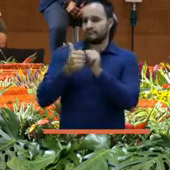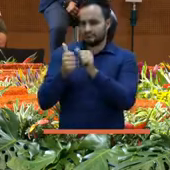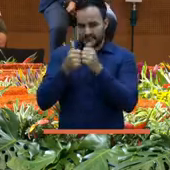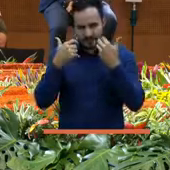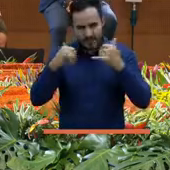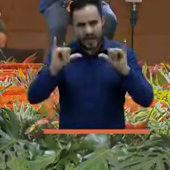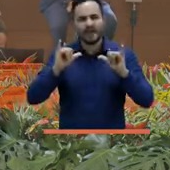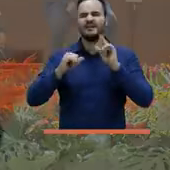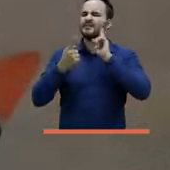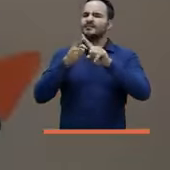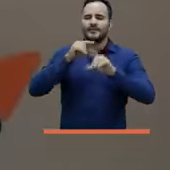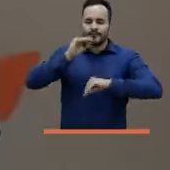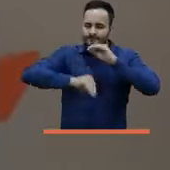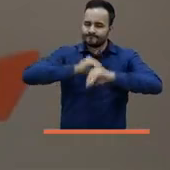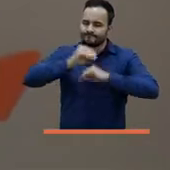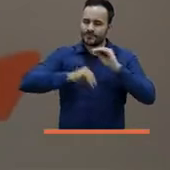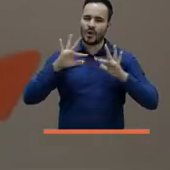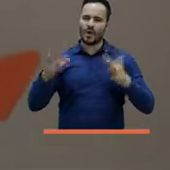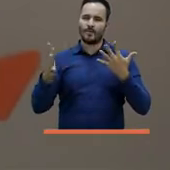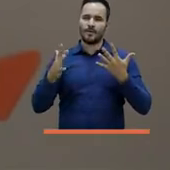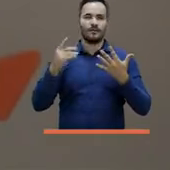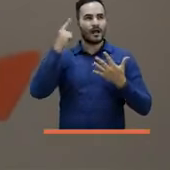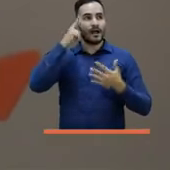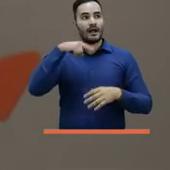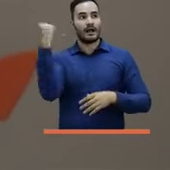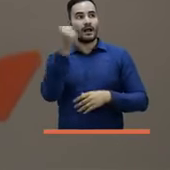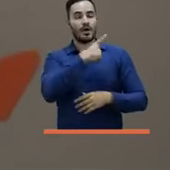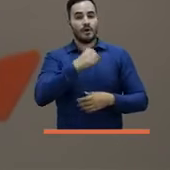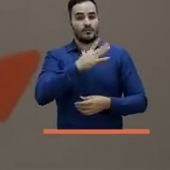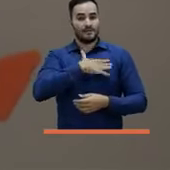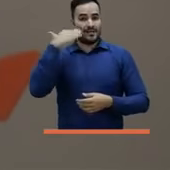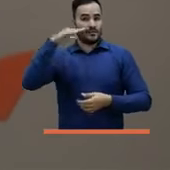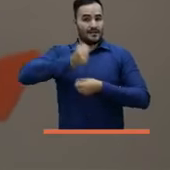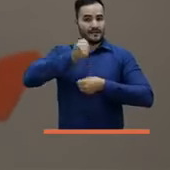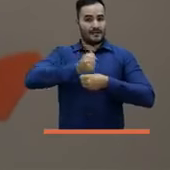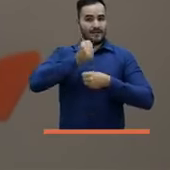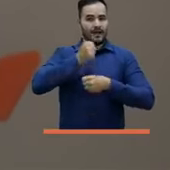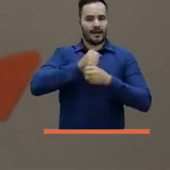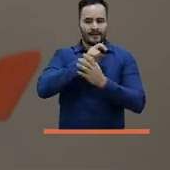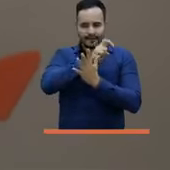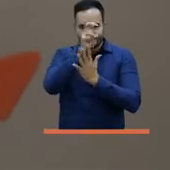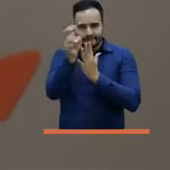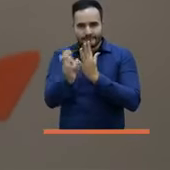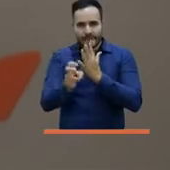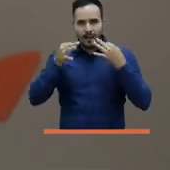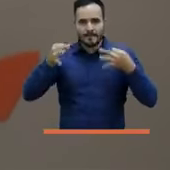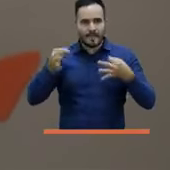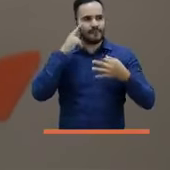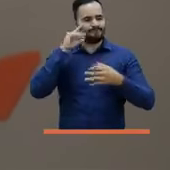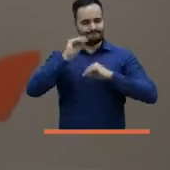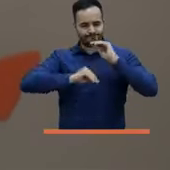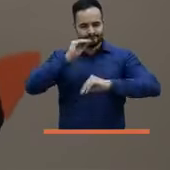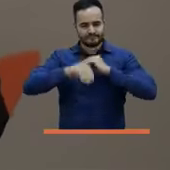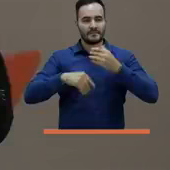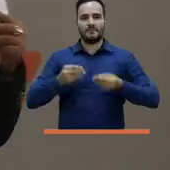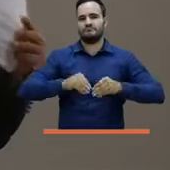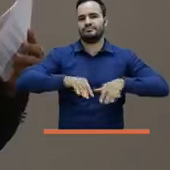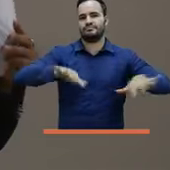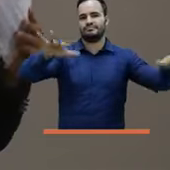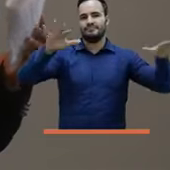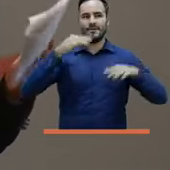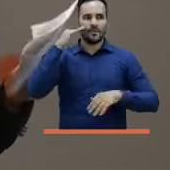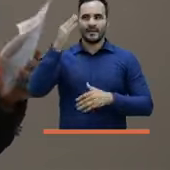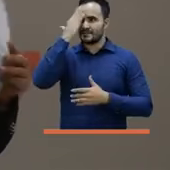a diseñar e implementar una ruta de empleabilidad para las mujeres en medellín este proceso digamos tiene una